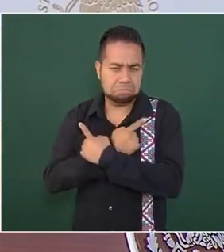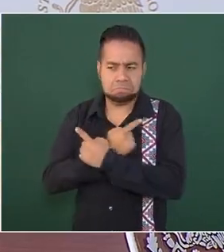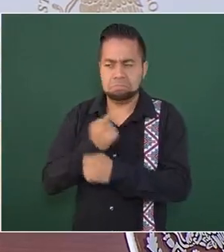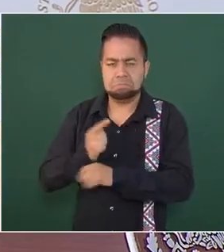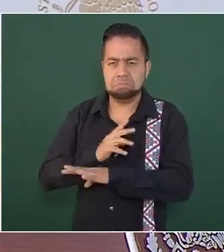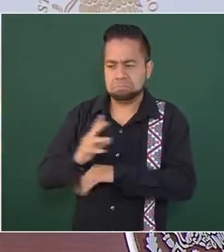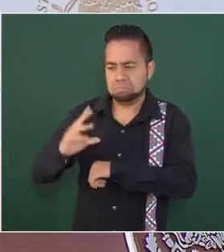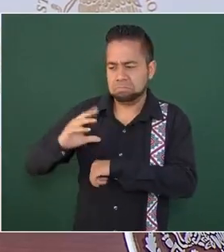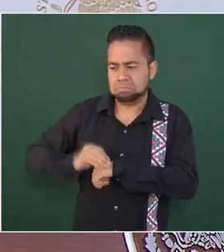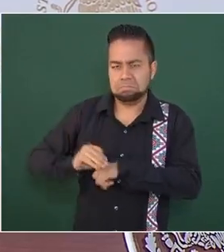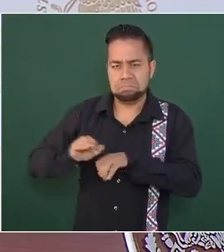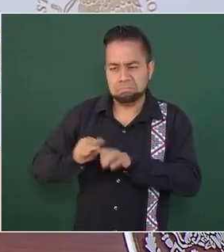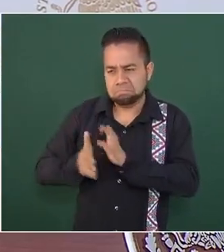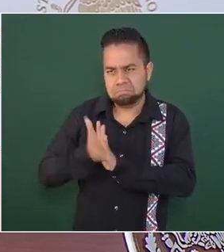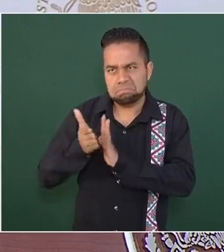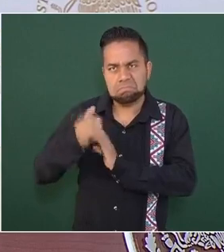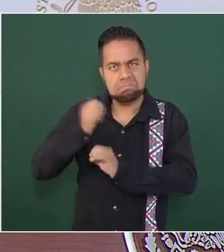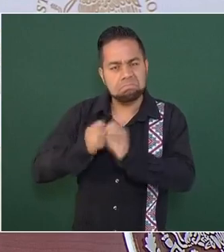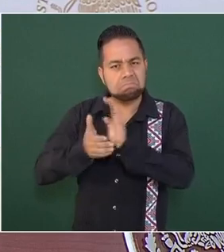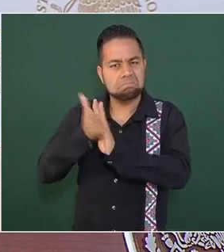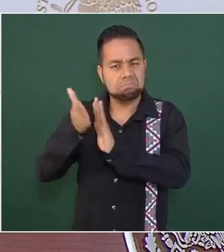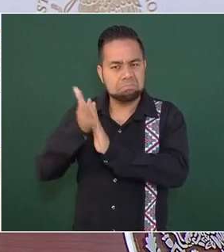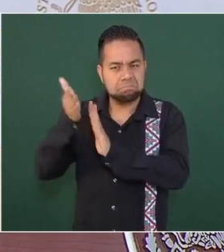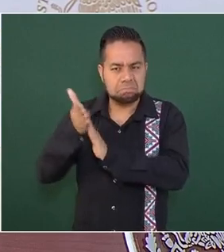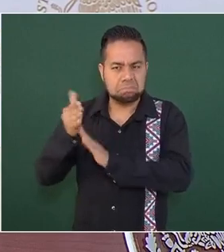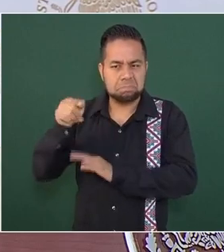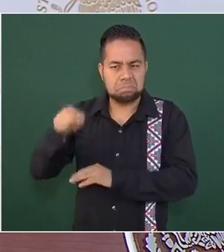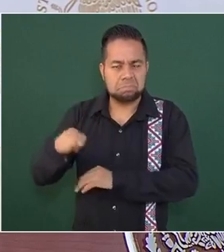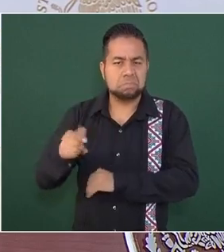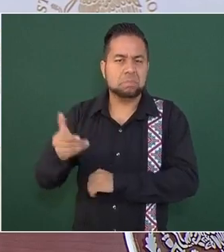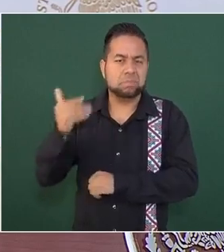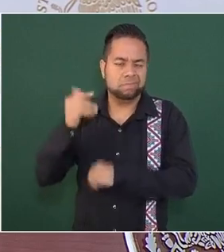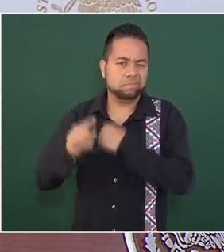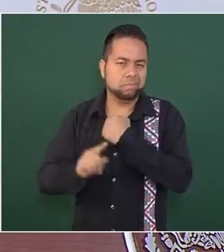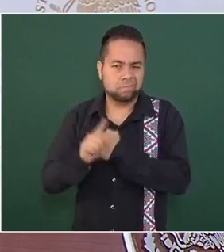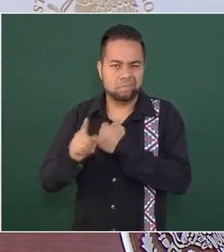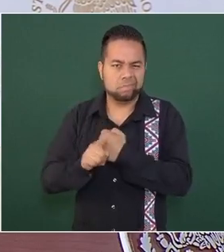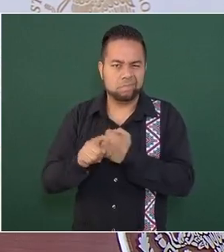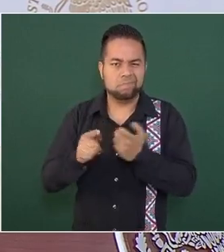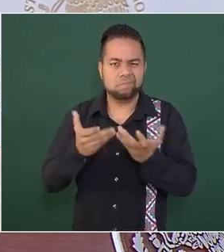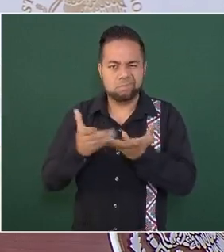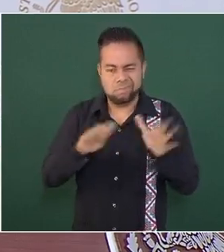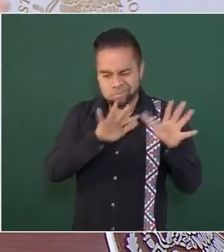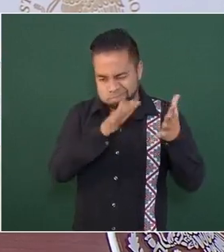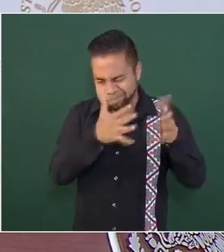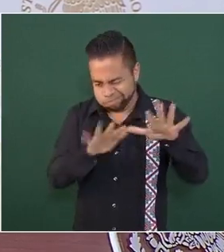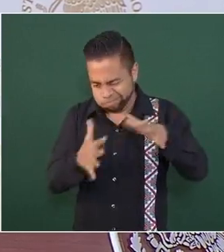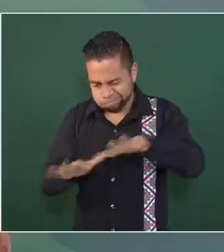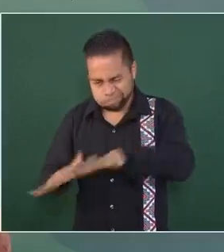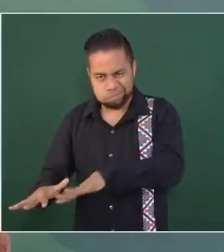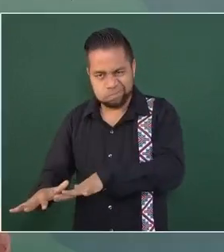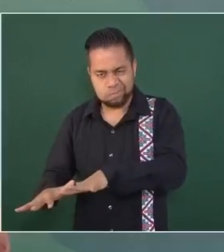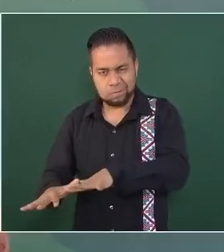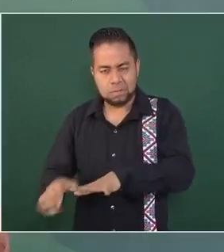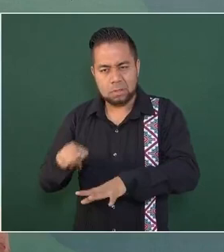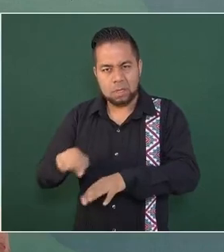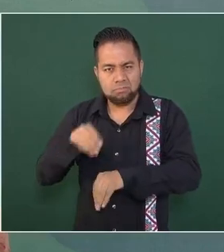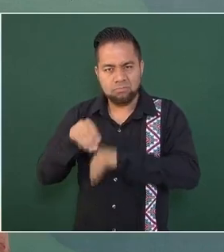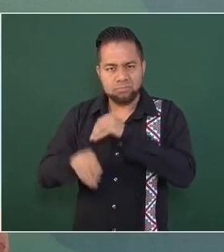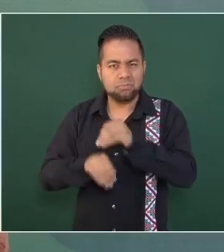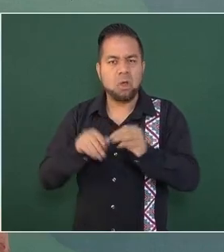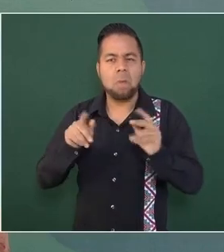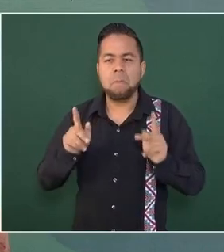trabajar ahí teníamos un problema hay una barranca se está construyendo un